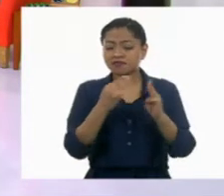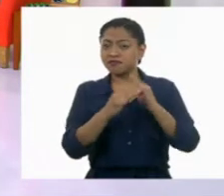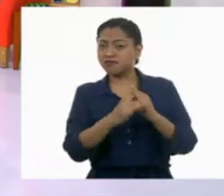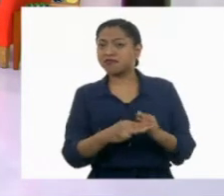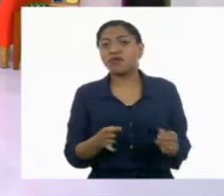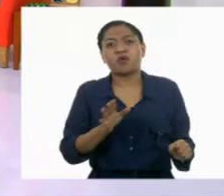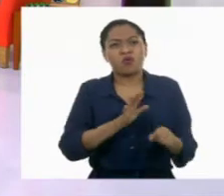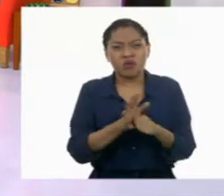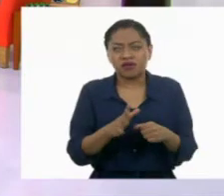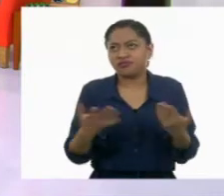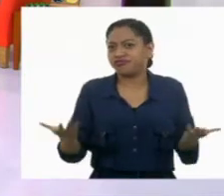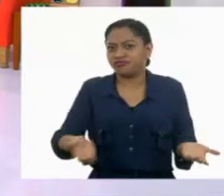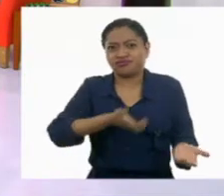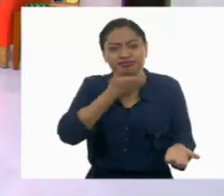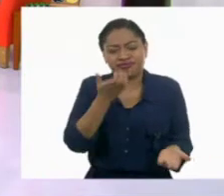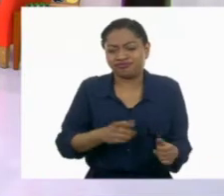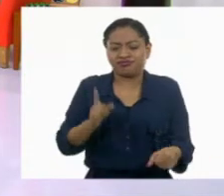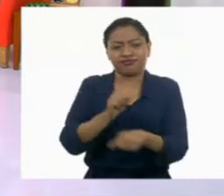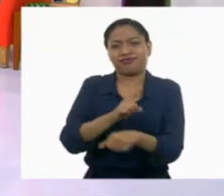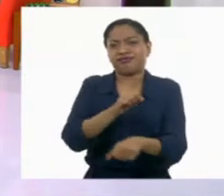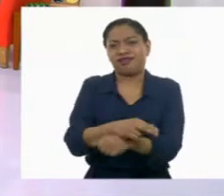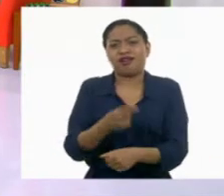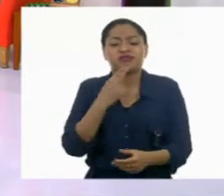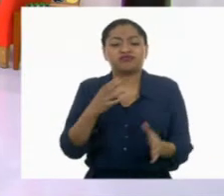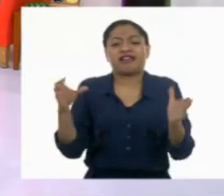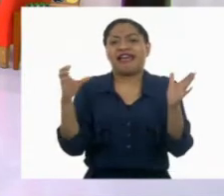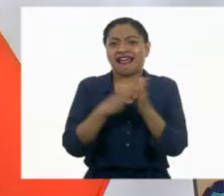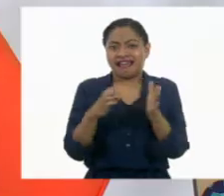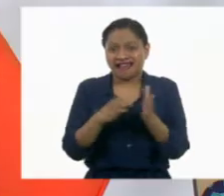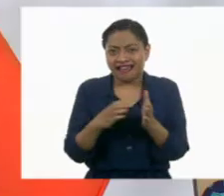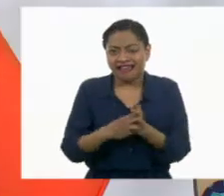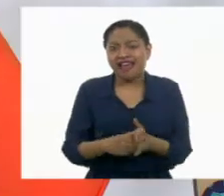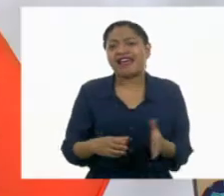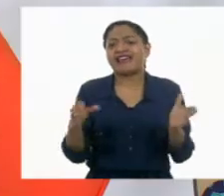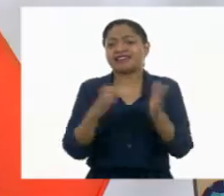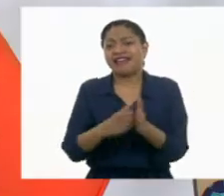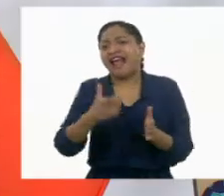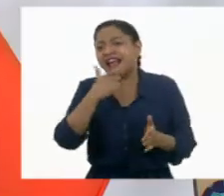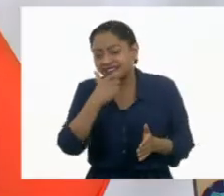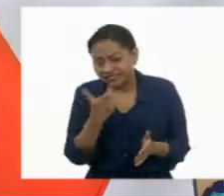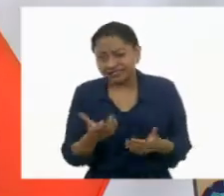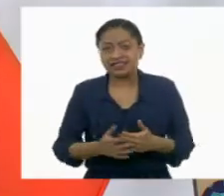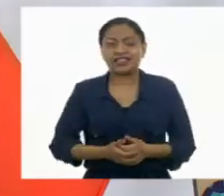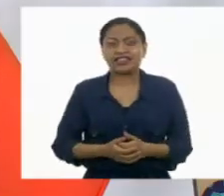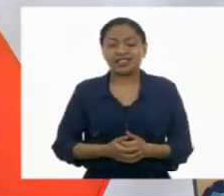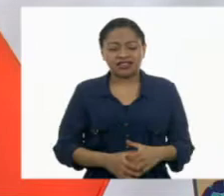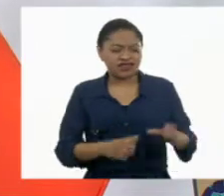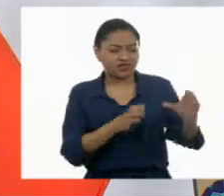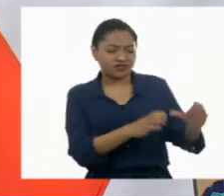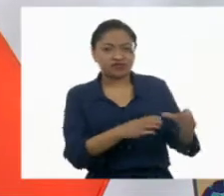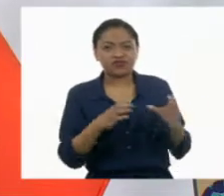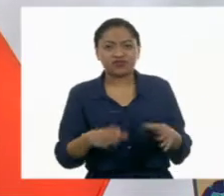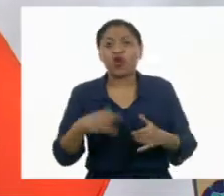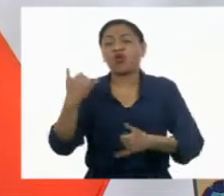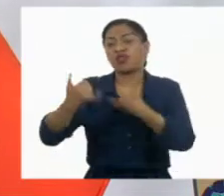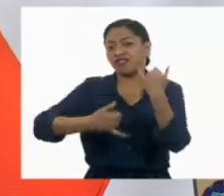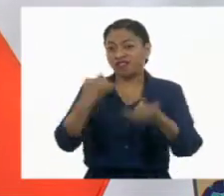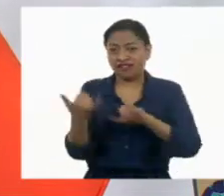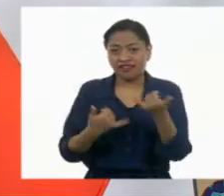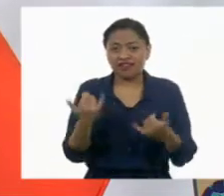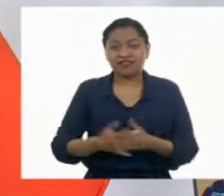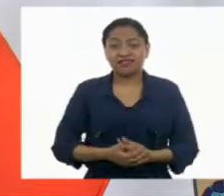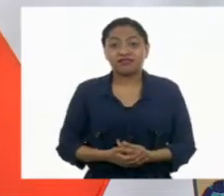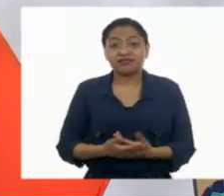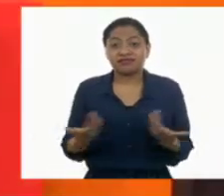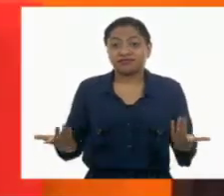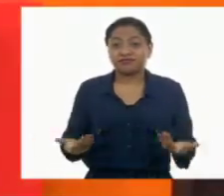en casa tan cotidianos como cajas de cereales, cajas de galletas, botes, recipientes, juguetes,